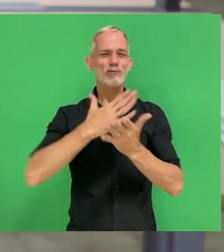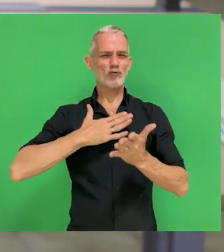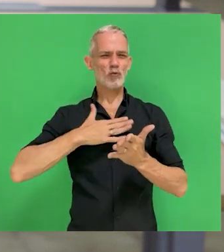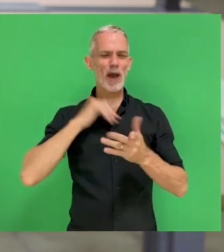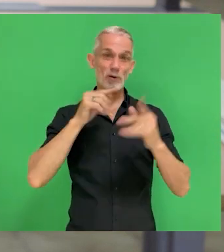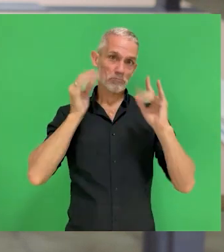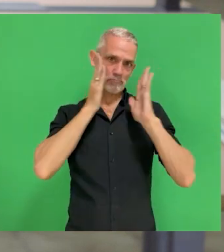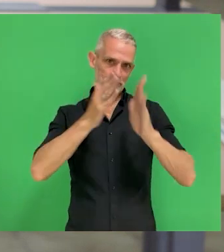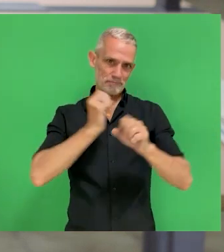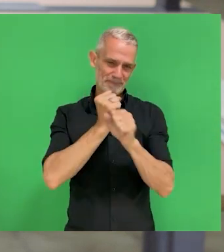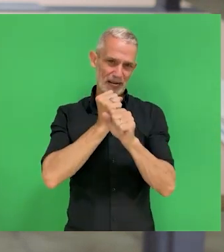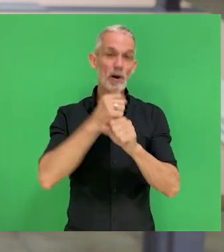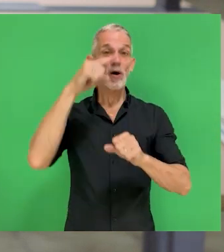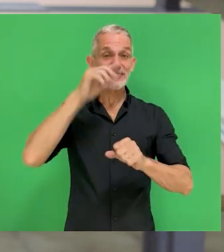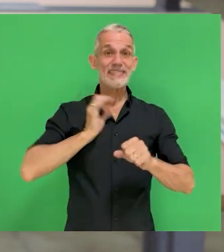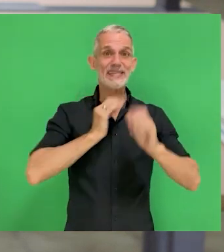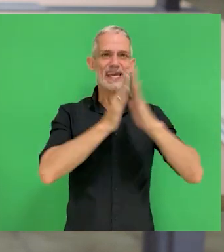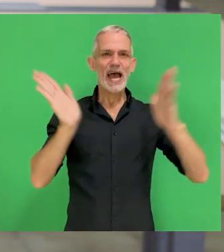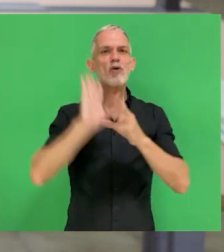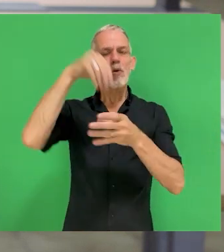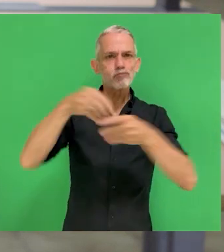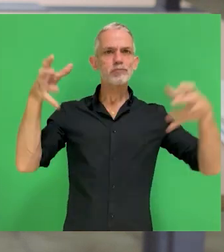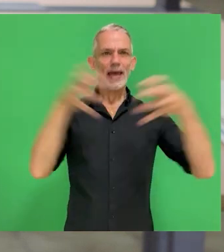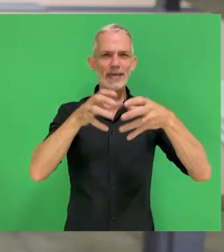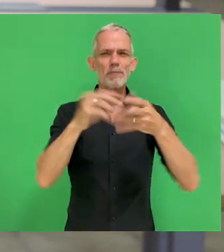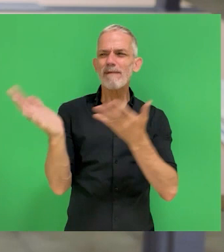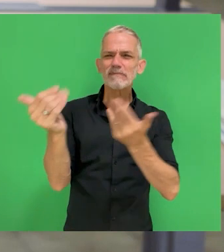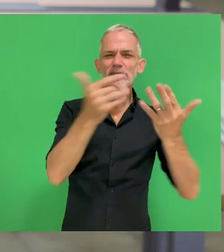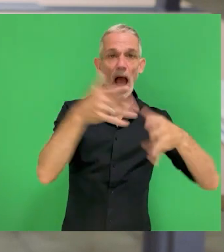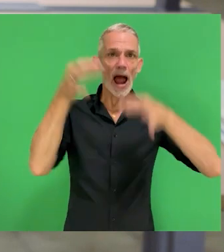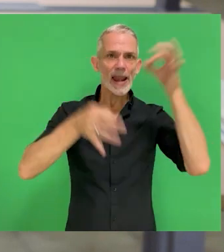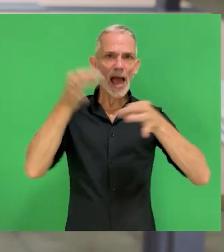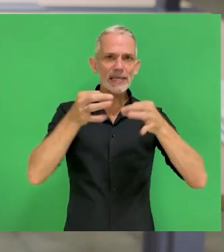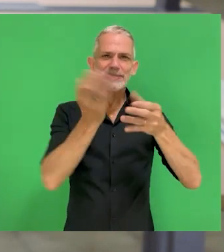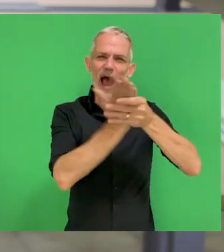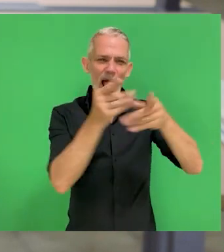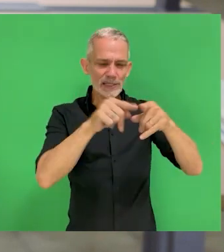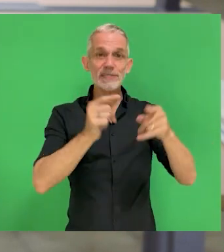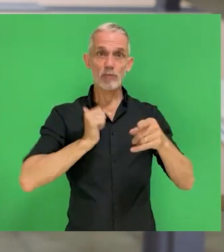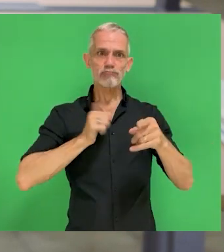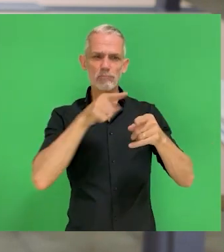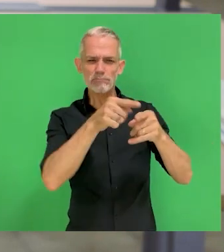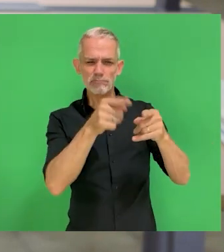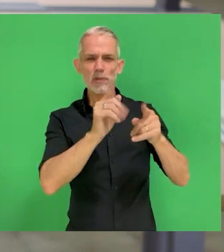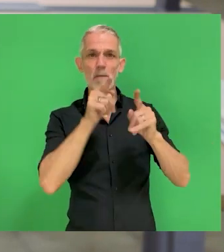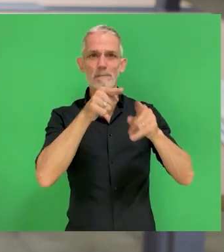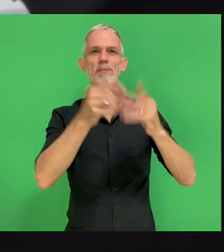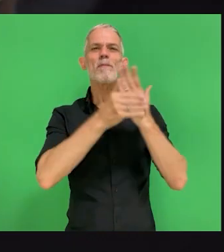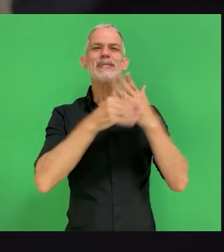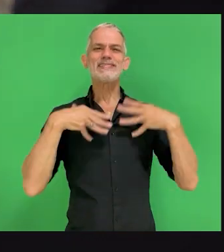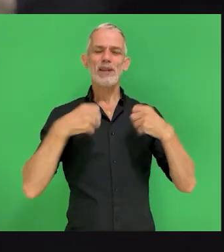humanos y durante 7 años participé del equipo de relevamiento y análisis en los archivos de la Armada dentro del Ministerio de